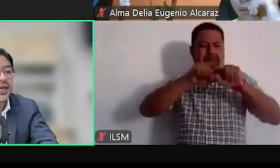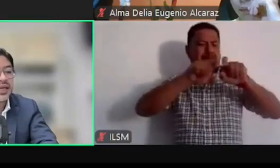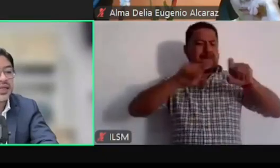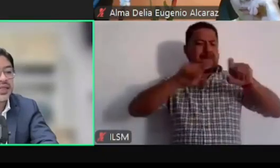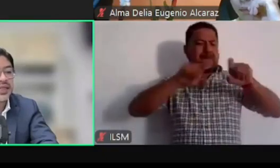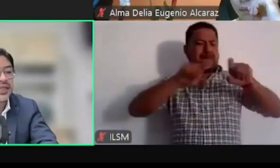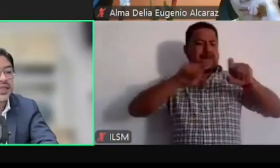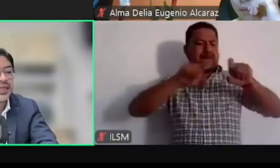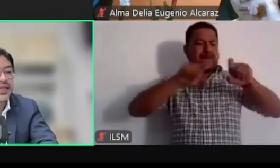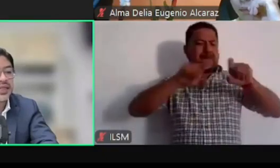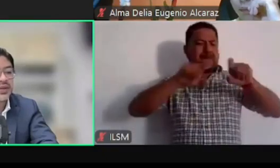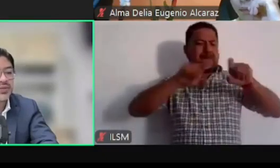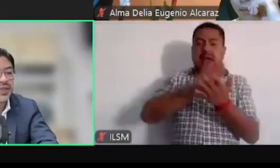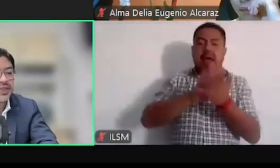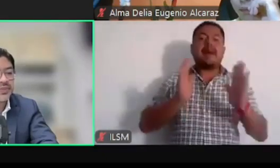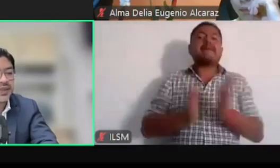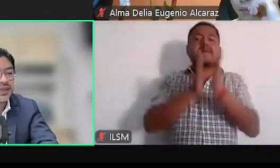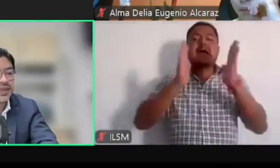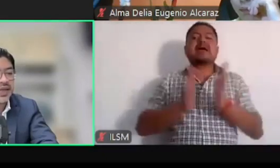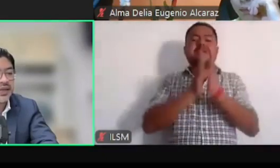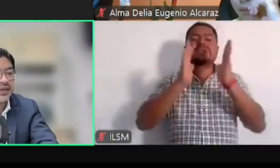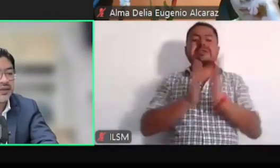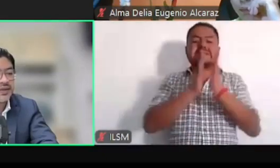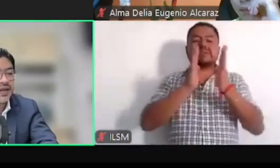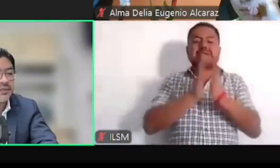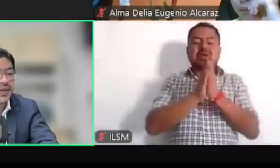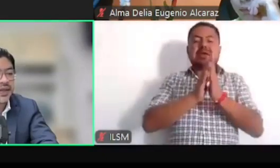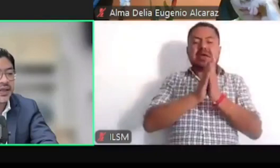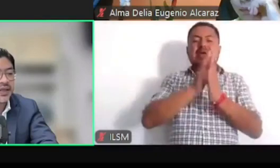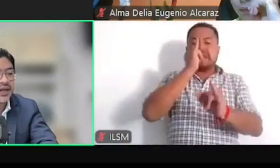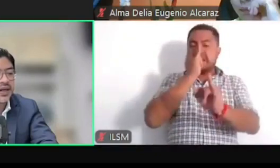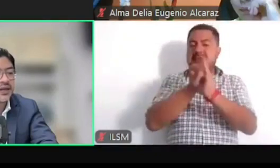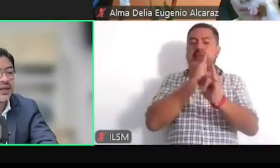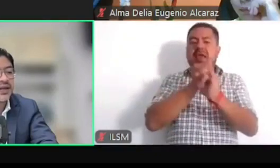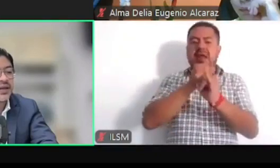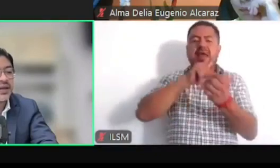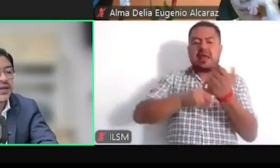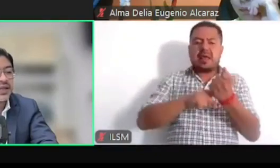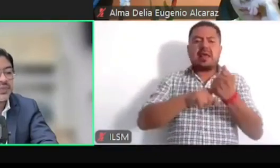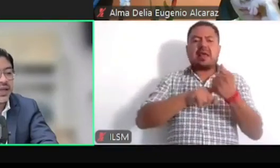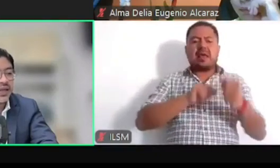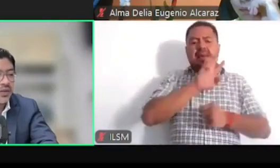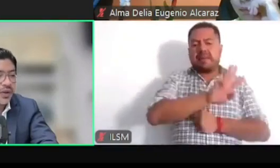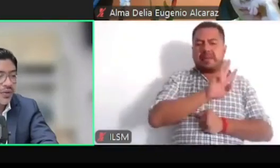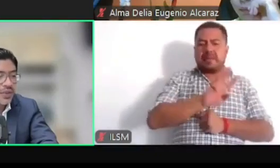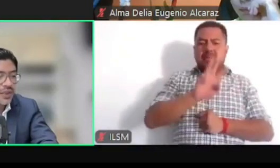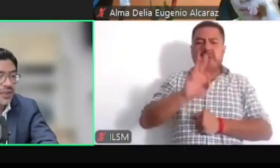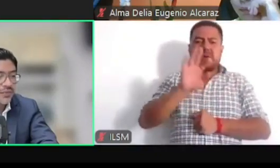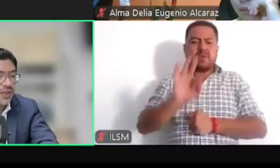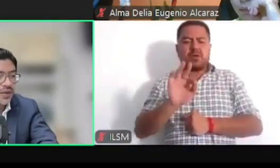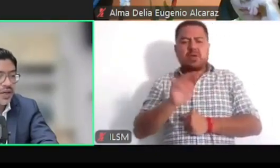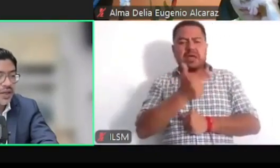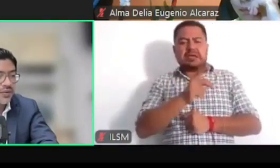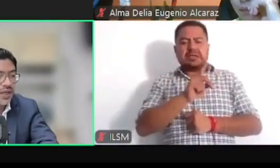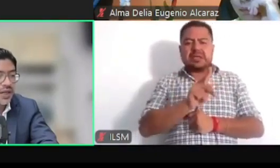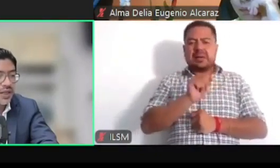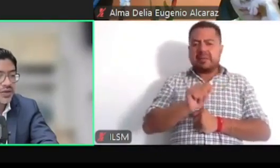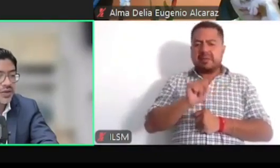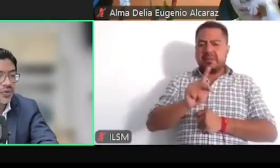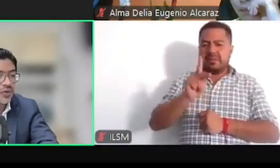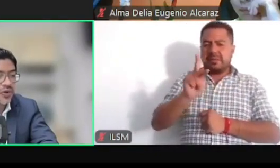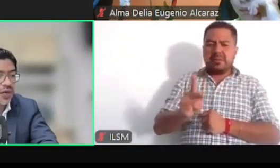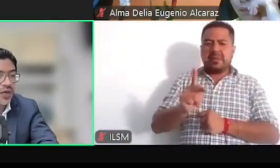que el registro de los participantes sería a través de la página internet ww http